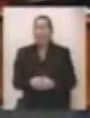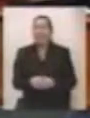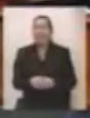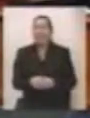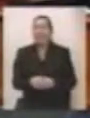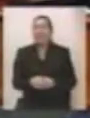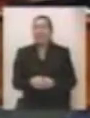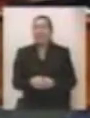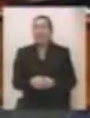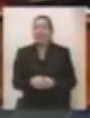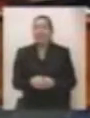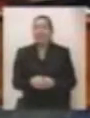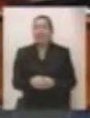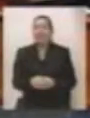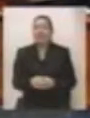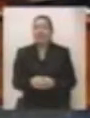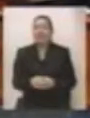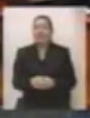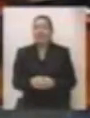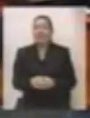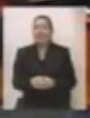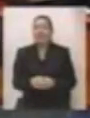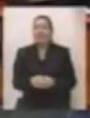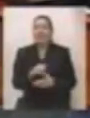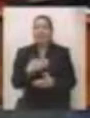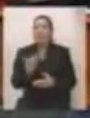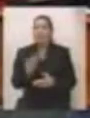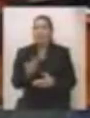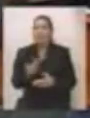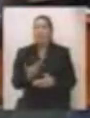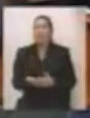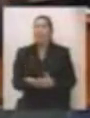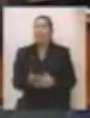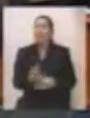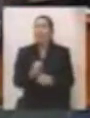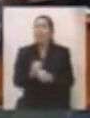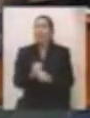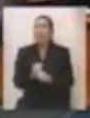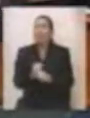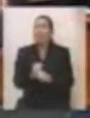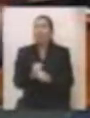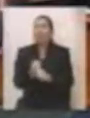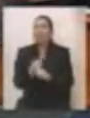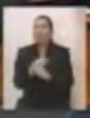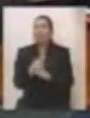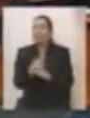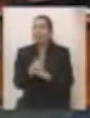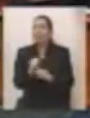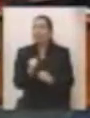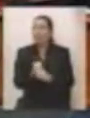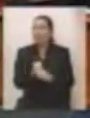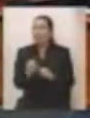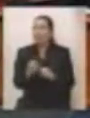de la Mujer, la doctora María Cordero, se pueda de alguna manera tomar o fomentar y